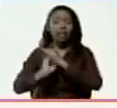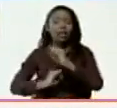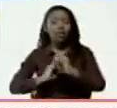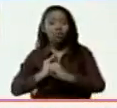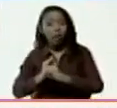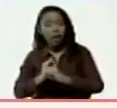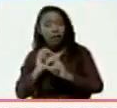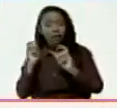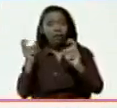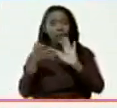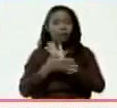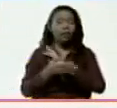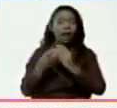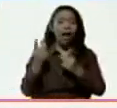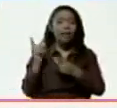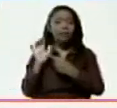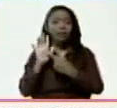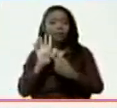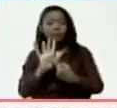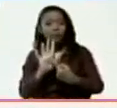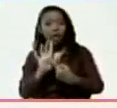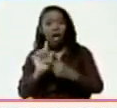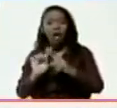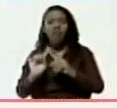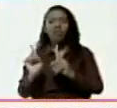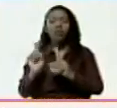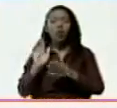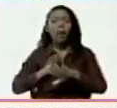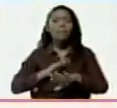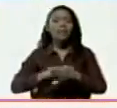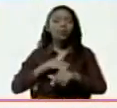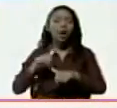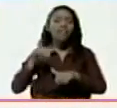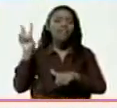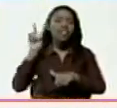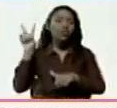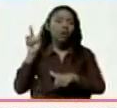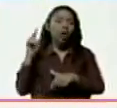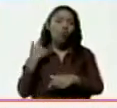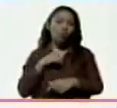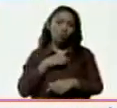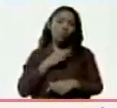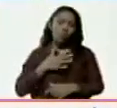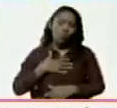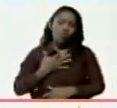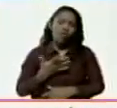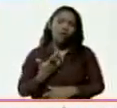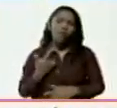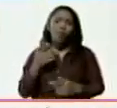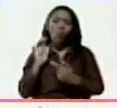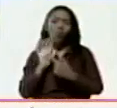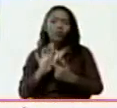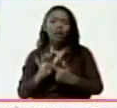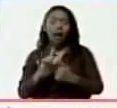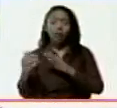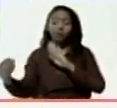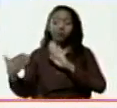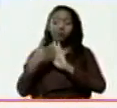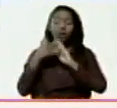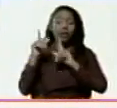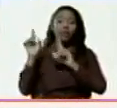presentar distorsionadamente lo que está ocurriendo en venezuela nosotros podemos demostrar directamente el impacto de esta medida